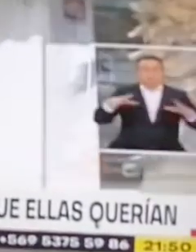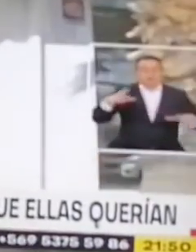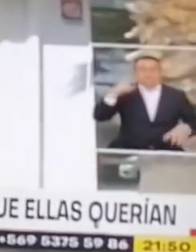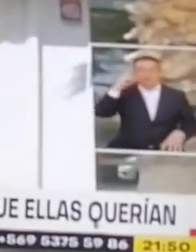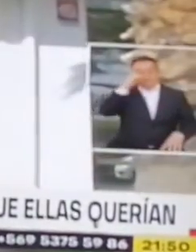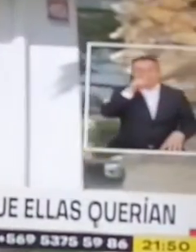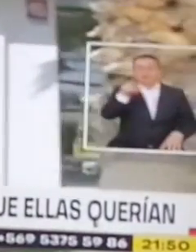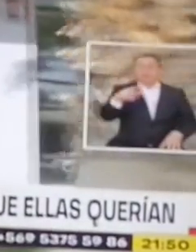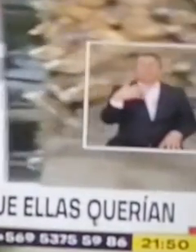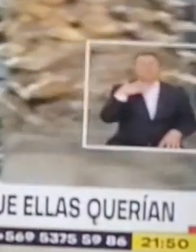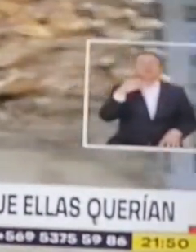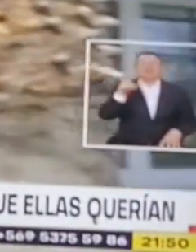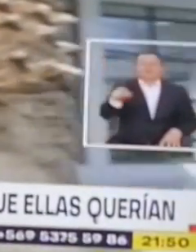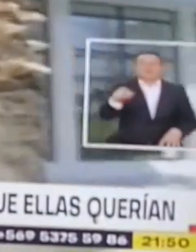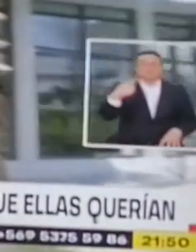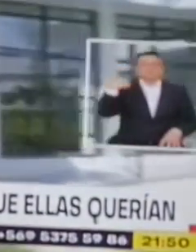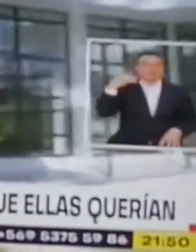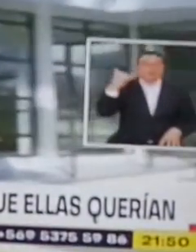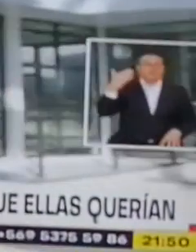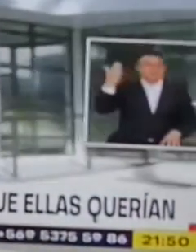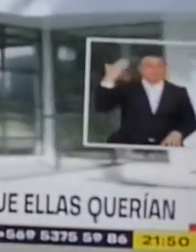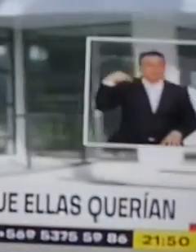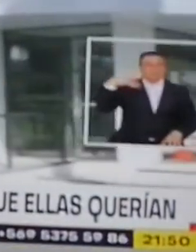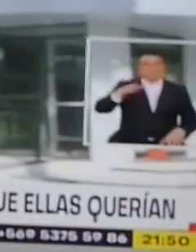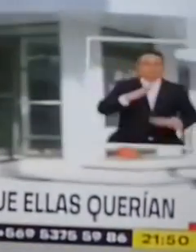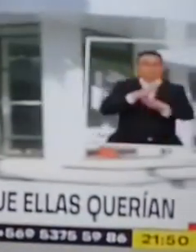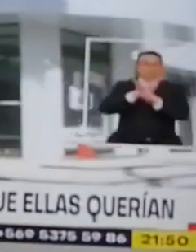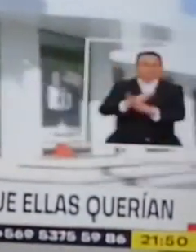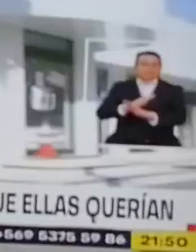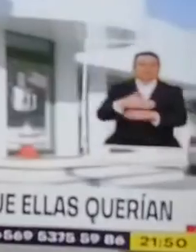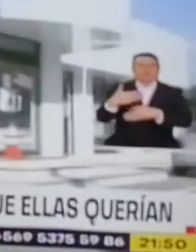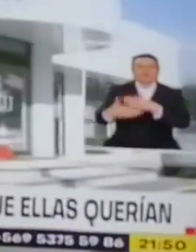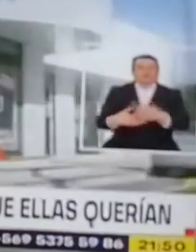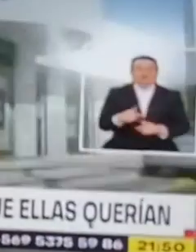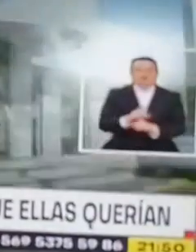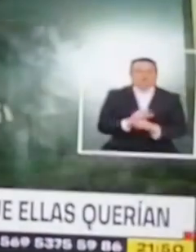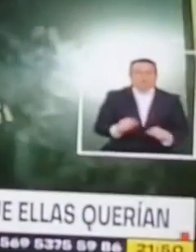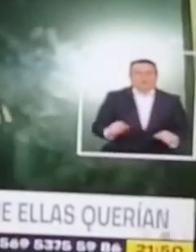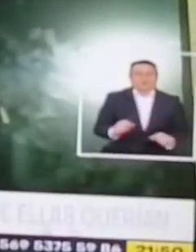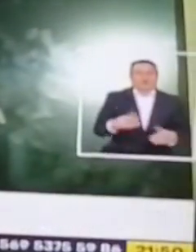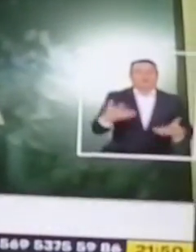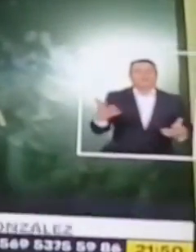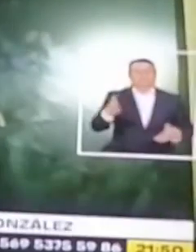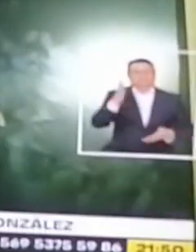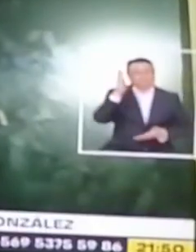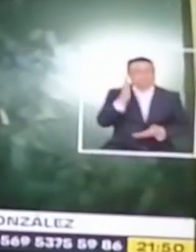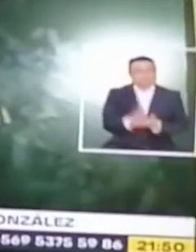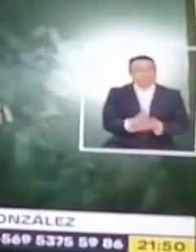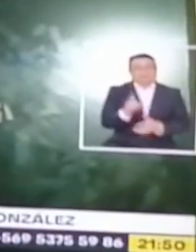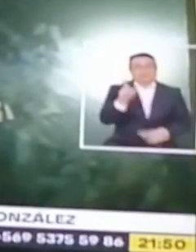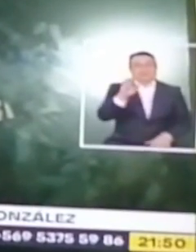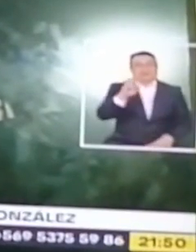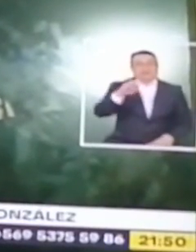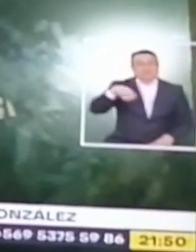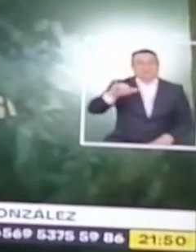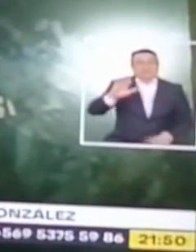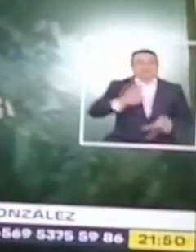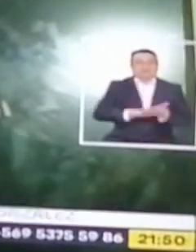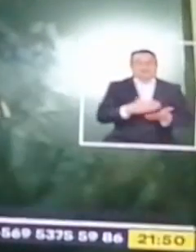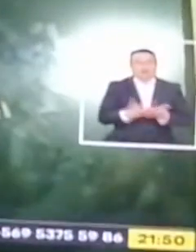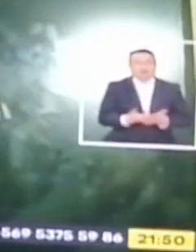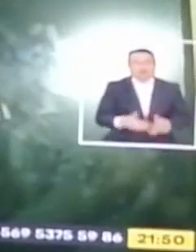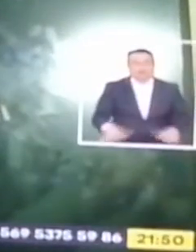ya que la clínica está desde el pasado jueves con prohibición de funcionamiento, medida decretada por la Seremi de Salud.